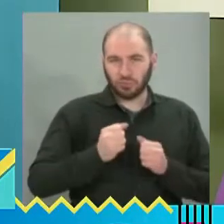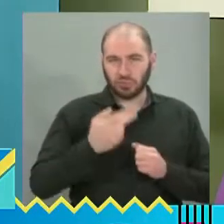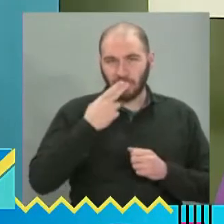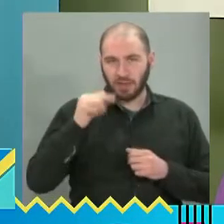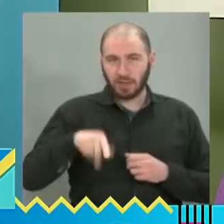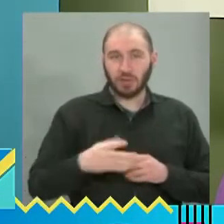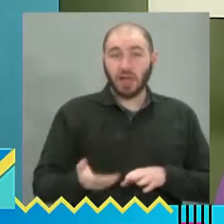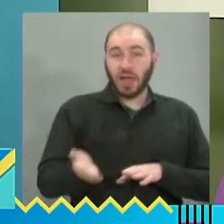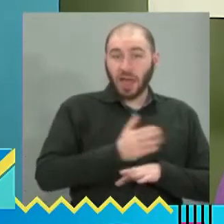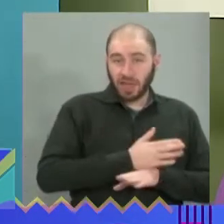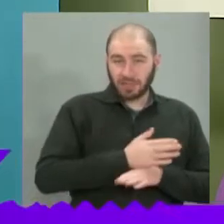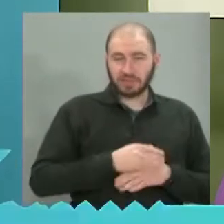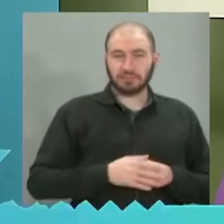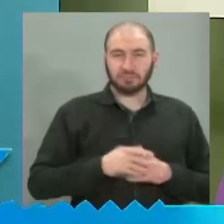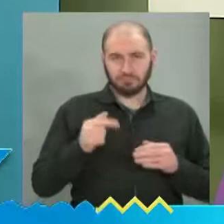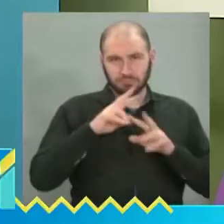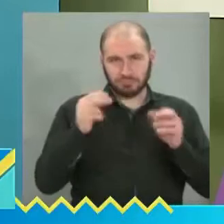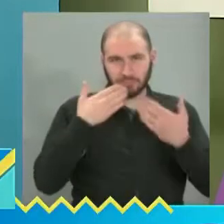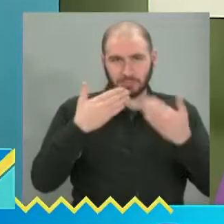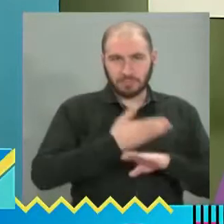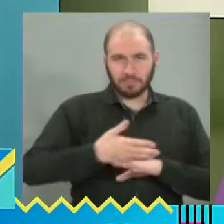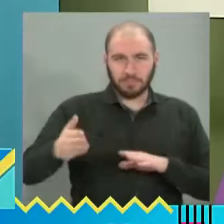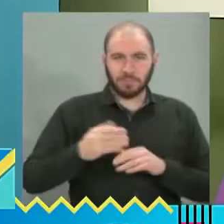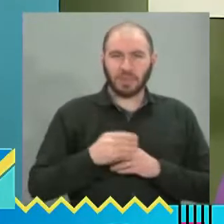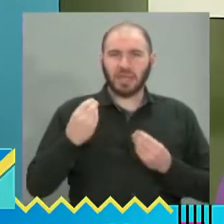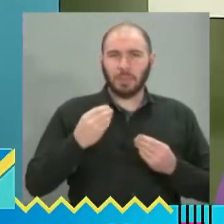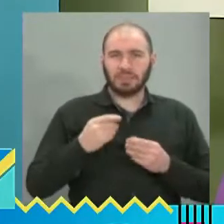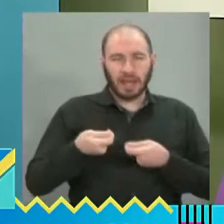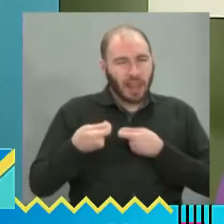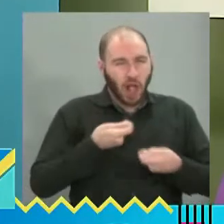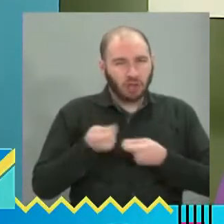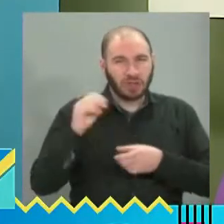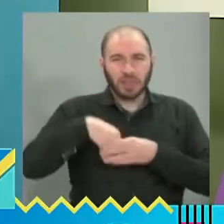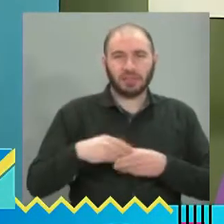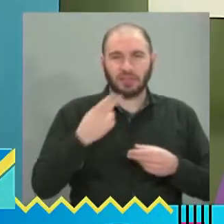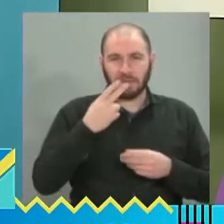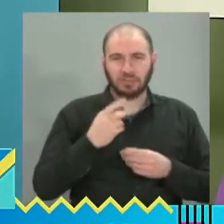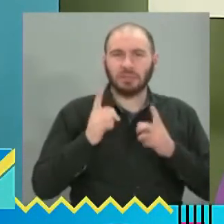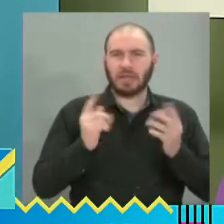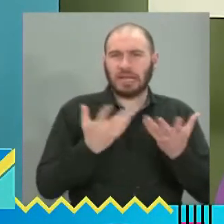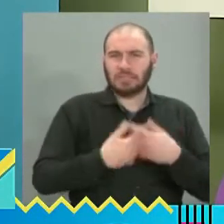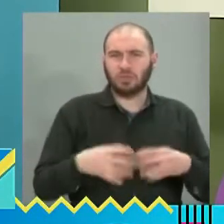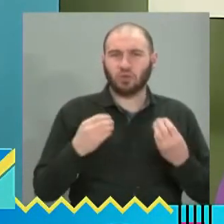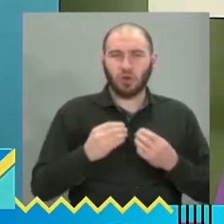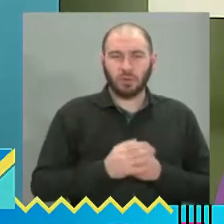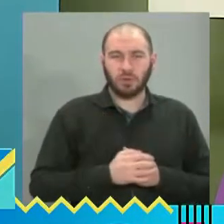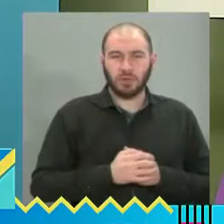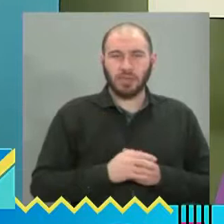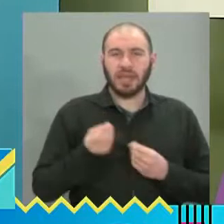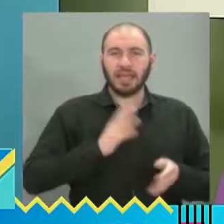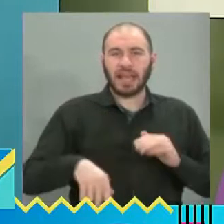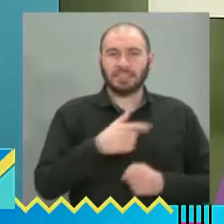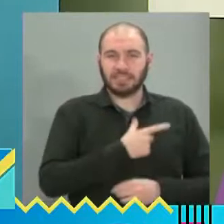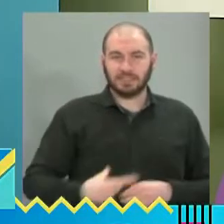tabaco. Y antes de seguir un poquito con esto que tiene que ver con lo que hay detrás del negocio del tabaco y cómo se relaciona también con lo que hace